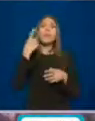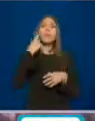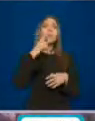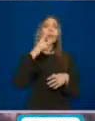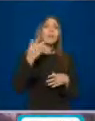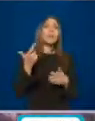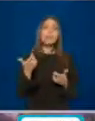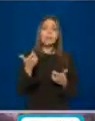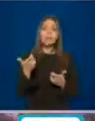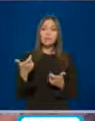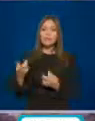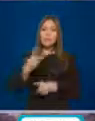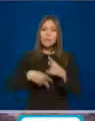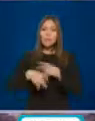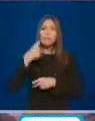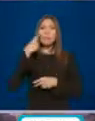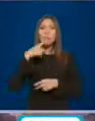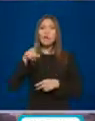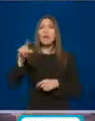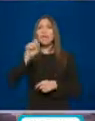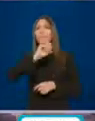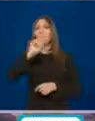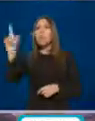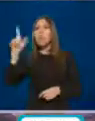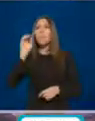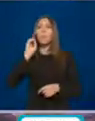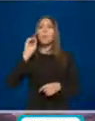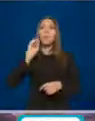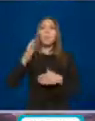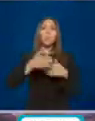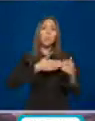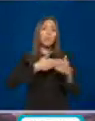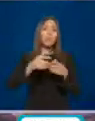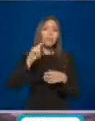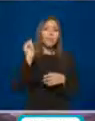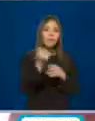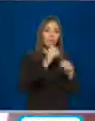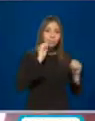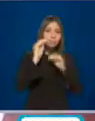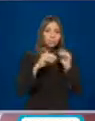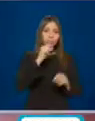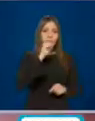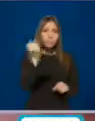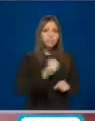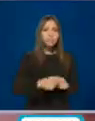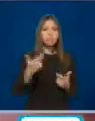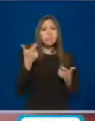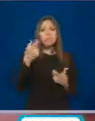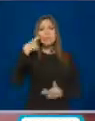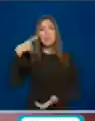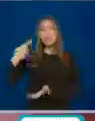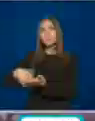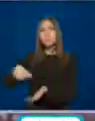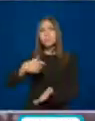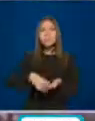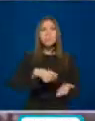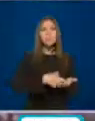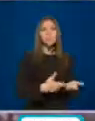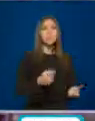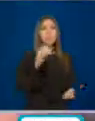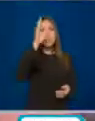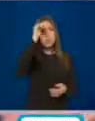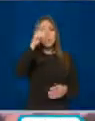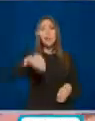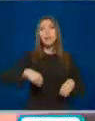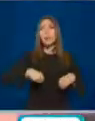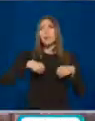ser famosos, que son unos dependientes tecnológicos, narcisistas, poco comprometidos, que viven